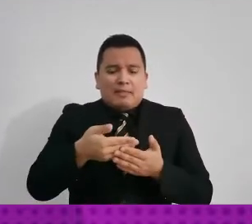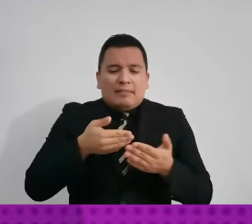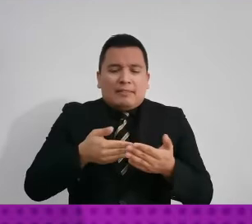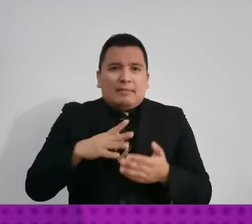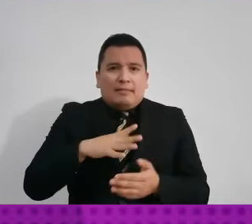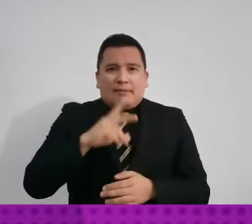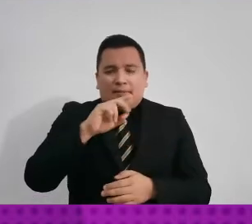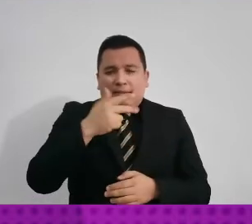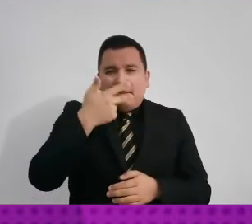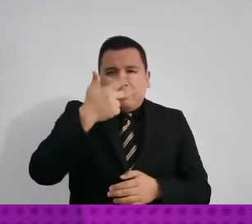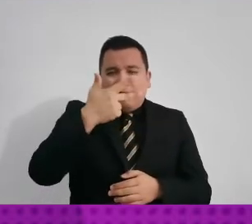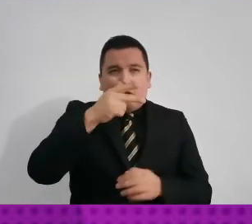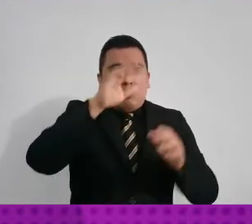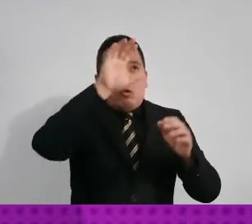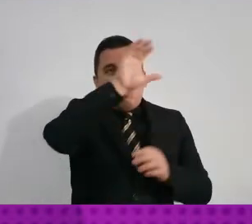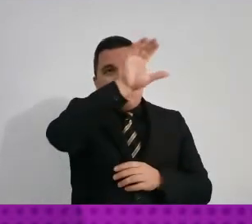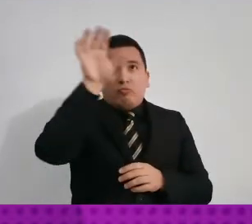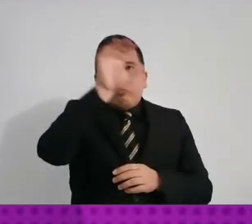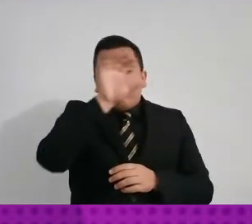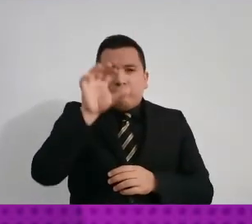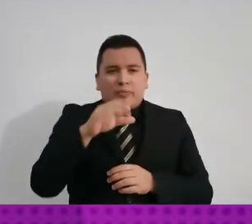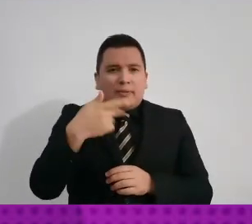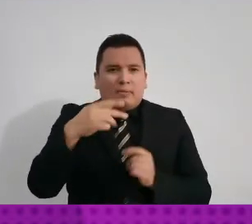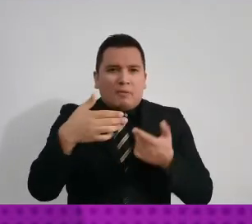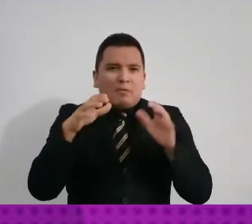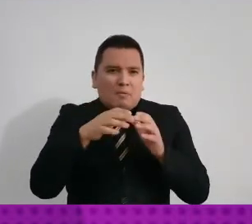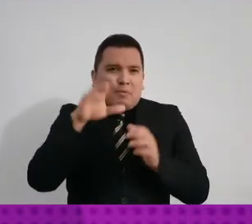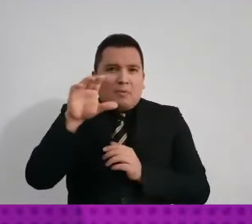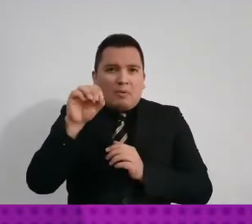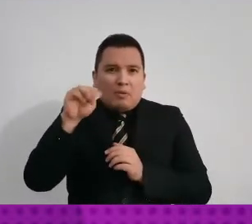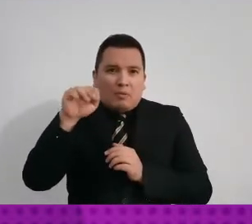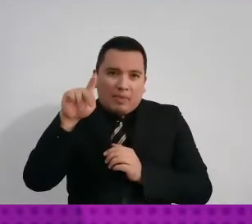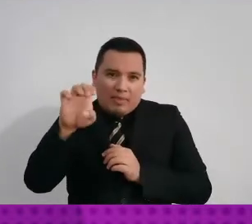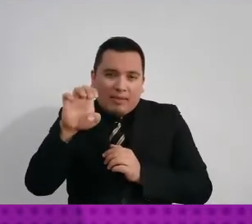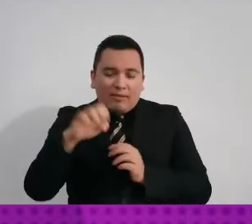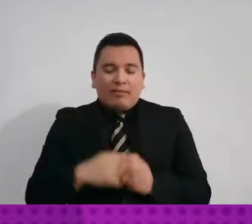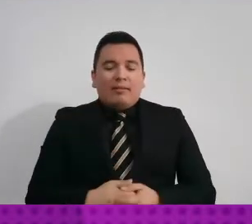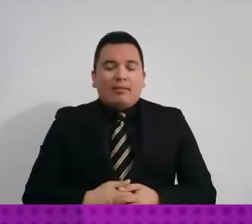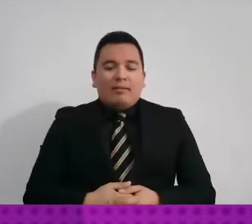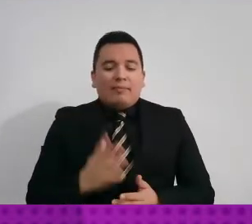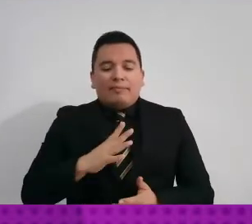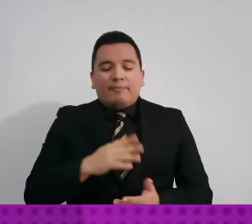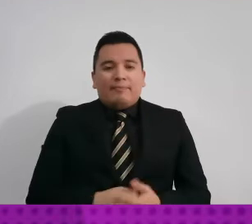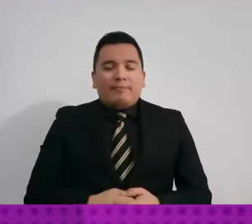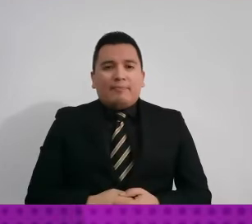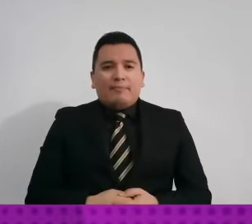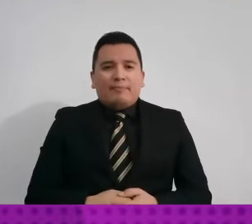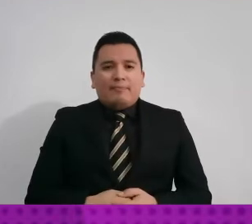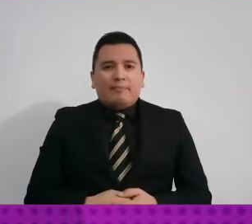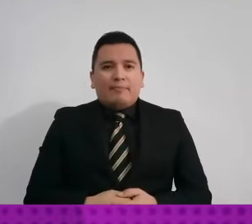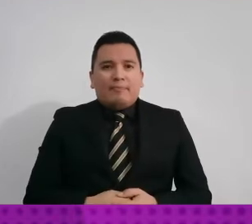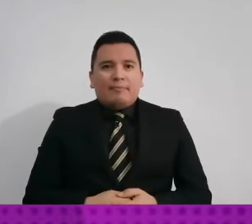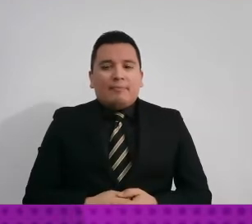tienen que realizarse en cada uno de los 38 comités municipales que el Instituto Electoral de Coahuila tiene instalados en todo